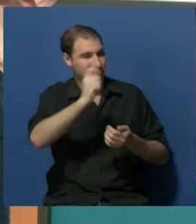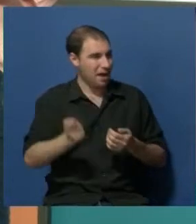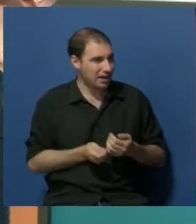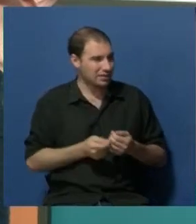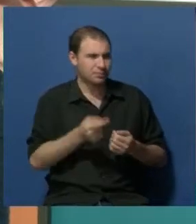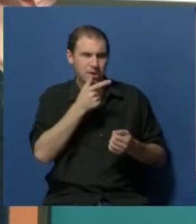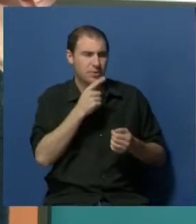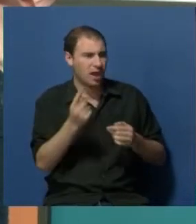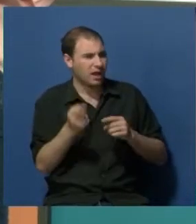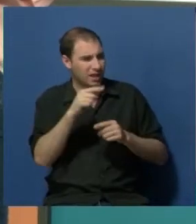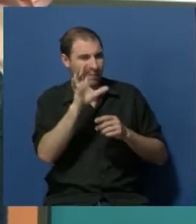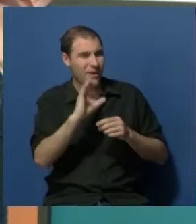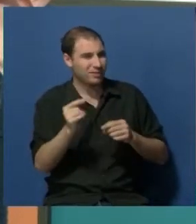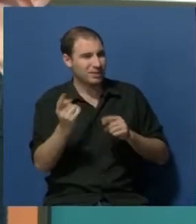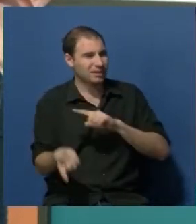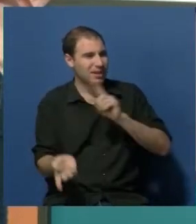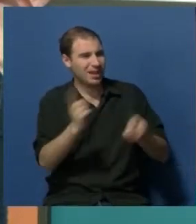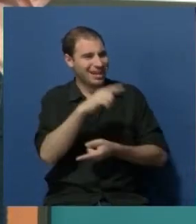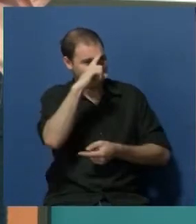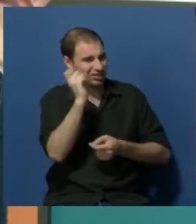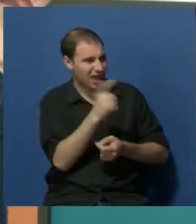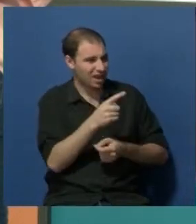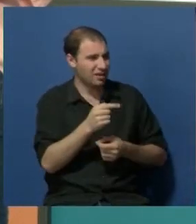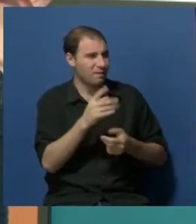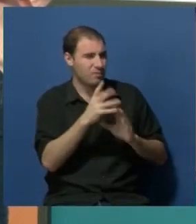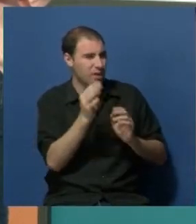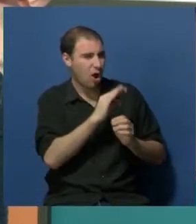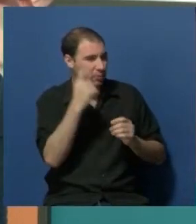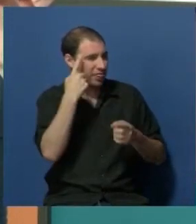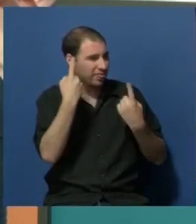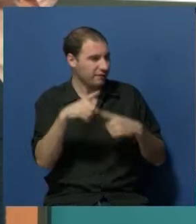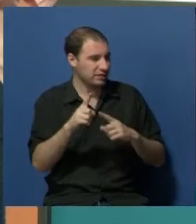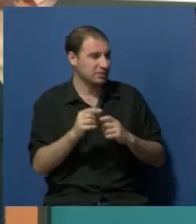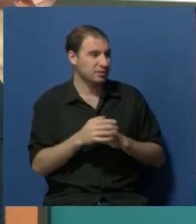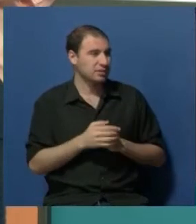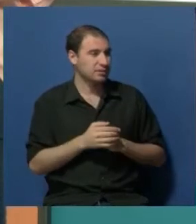¿No deberían los estados provinciales coparticipar a la nación? ¿No sería otra mirada que tal vez de